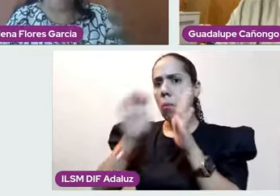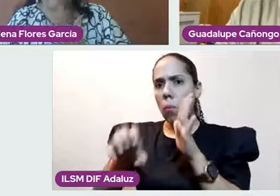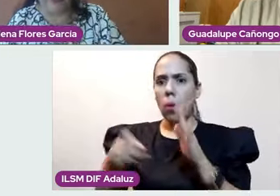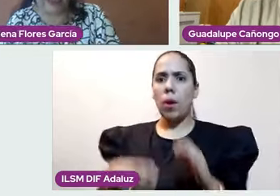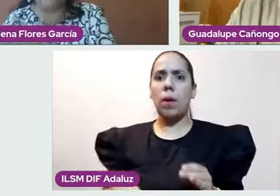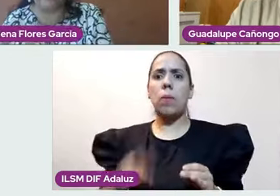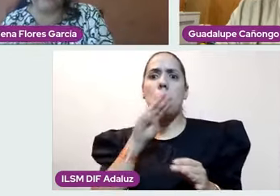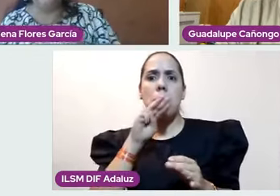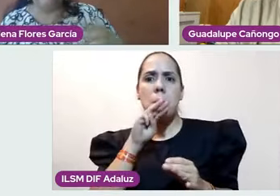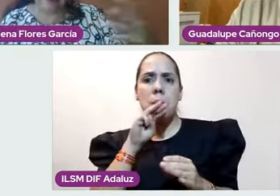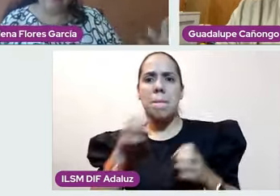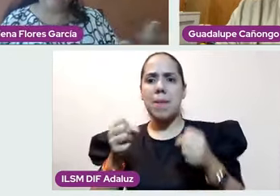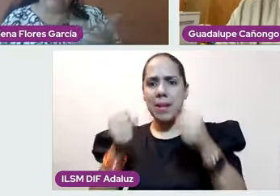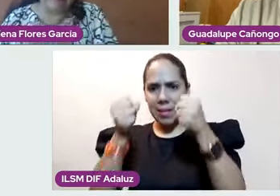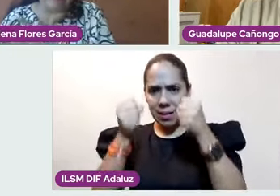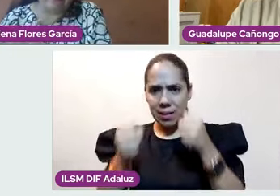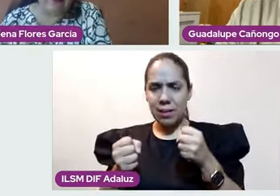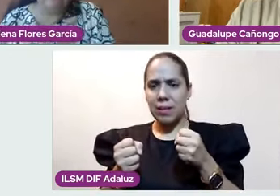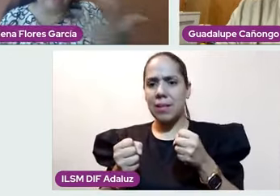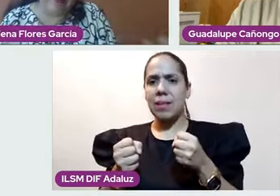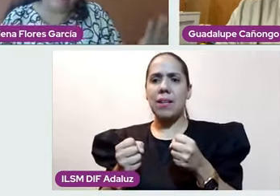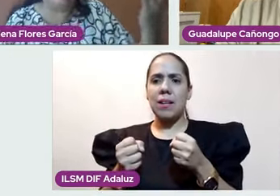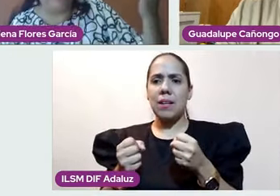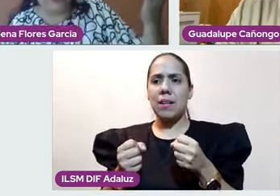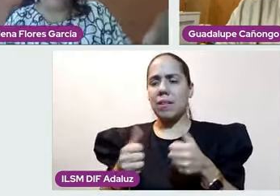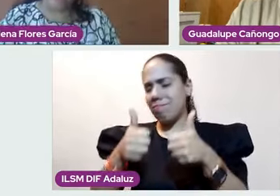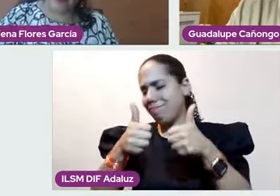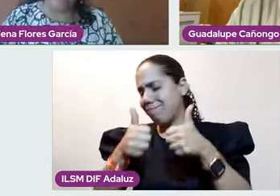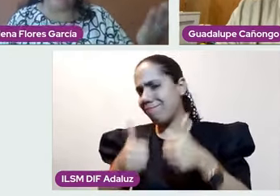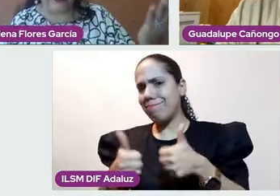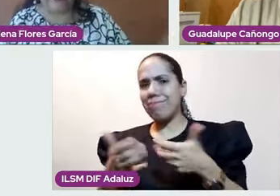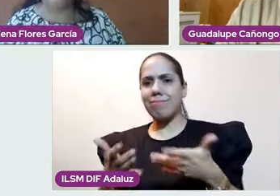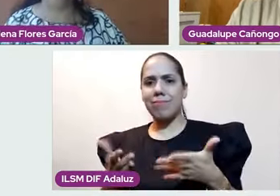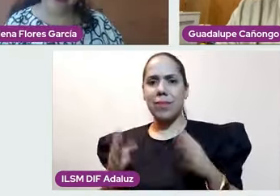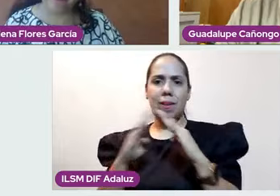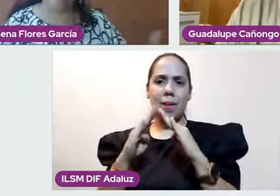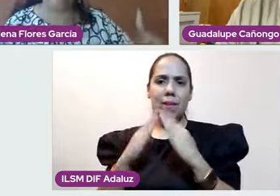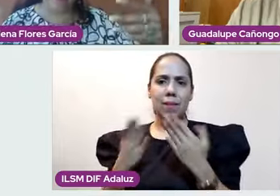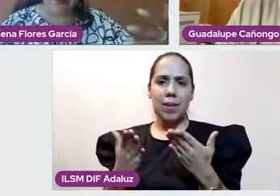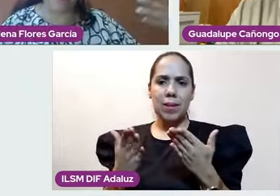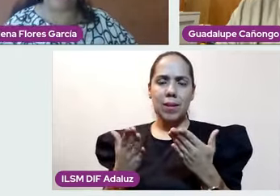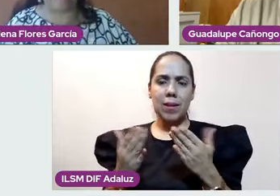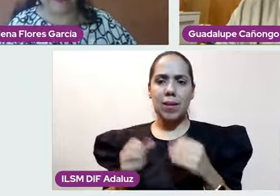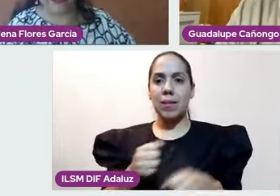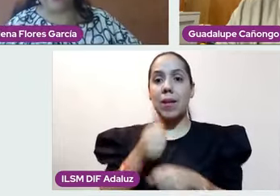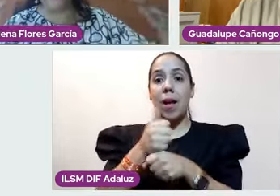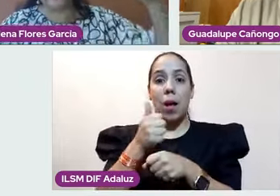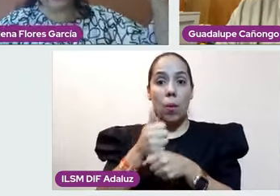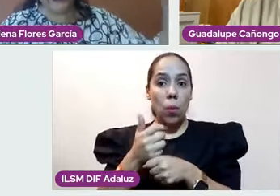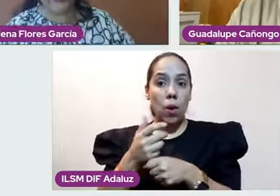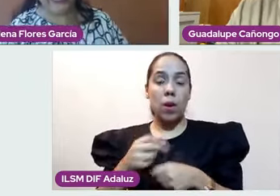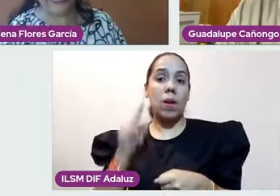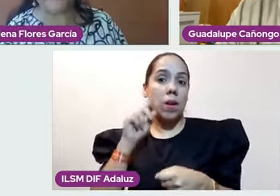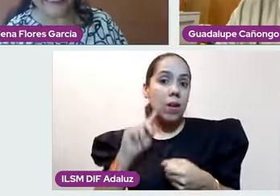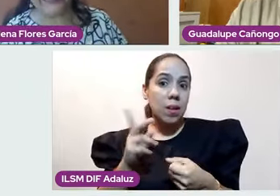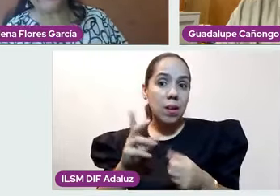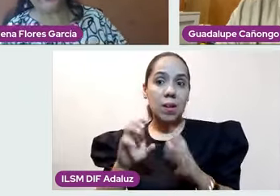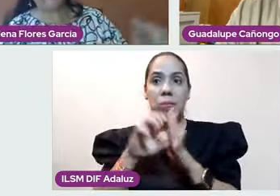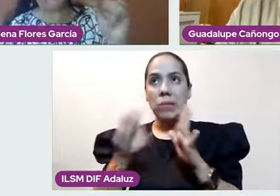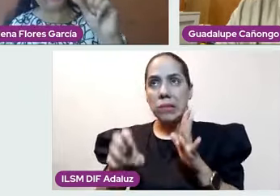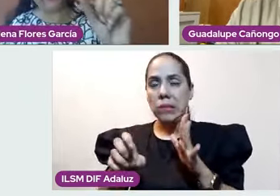estado en casa, un papá, tal, es muy probable que, ¿no?, vuelve a ser una cuestión de género, ¿no?, el público y el privado, es decir,